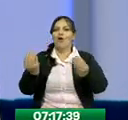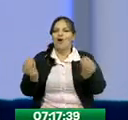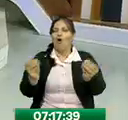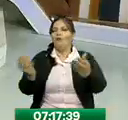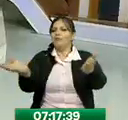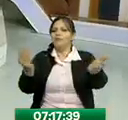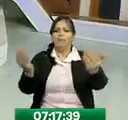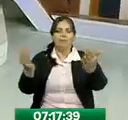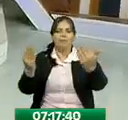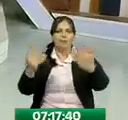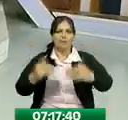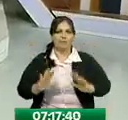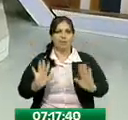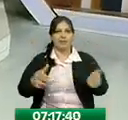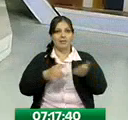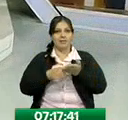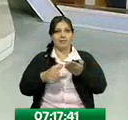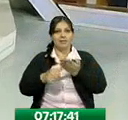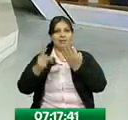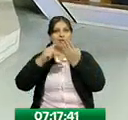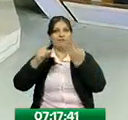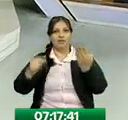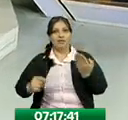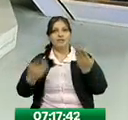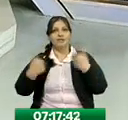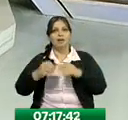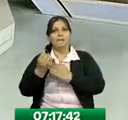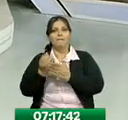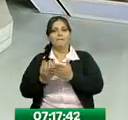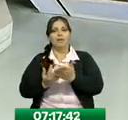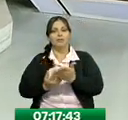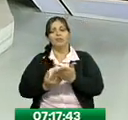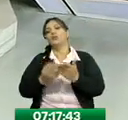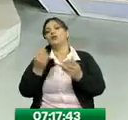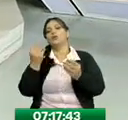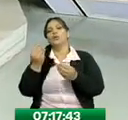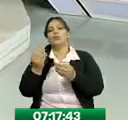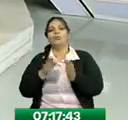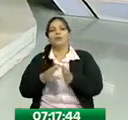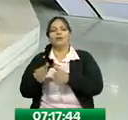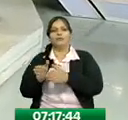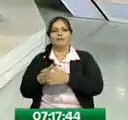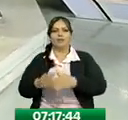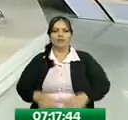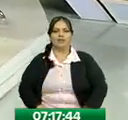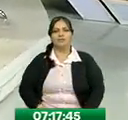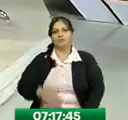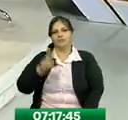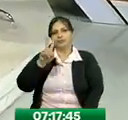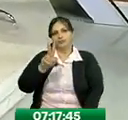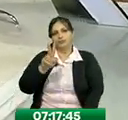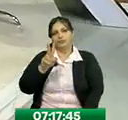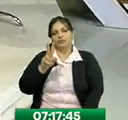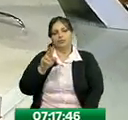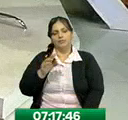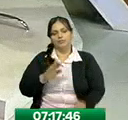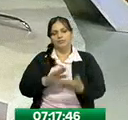el presupuesto para aquello. ¿De cuánto estamos hablando? ¿Tiene usted no estimado o no maneja en alrededor de 80 millones de dólares?